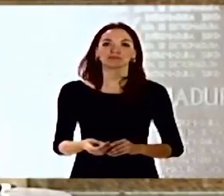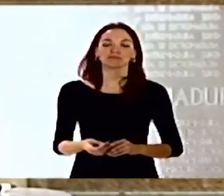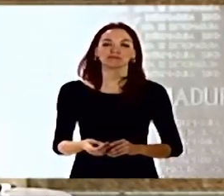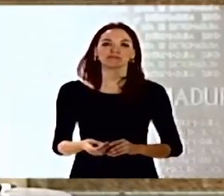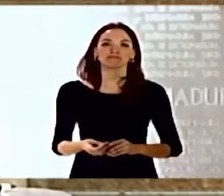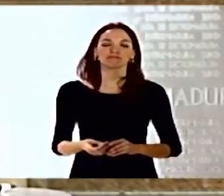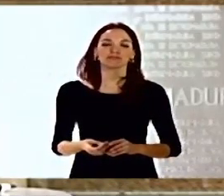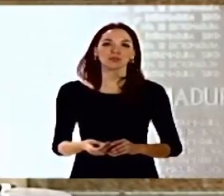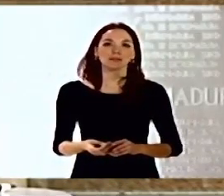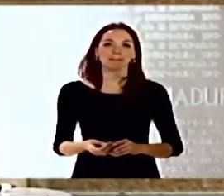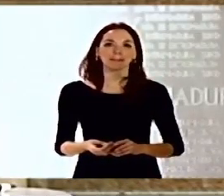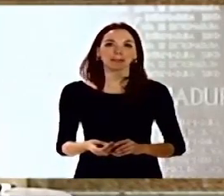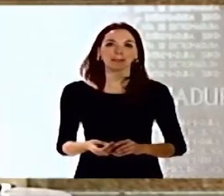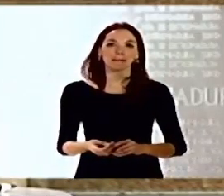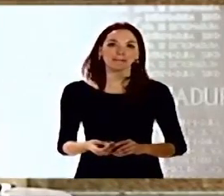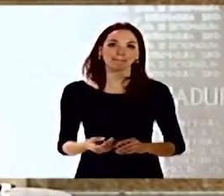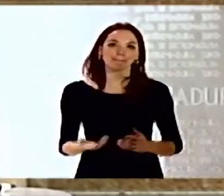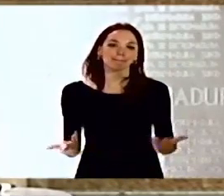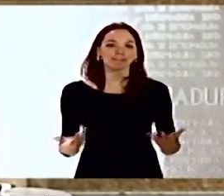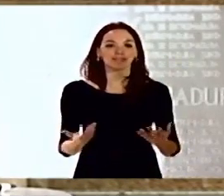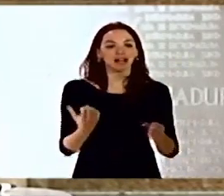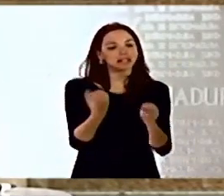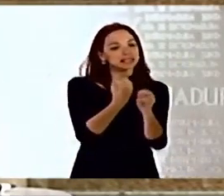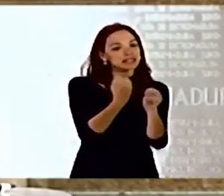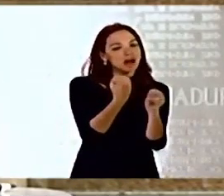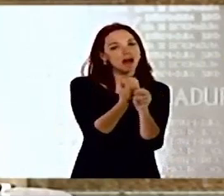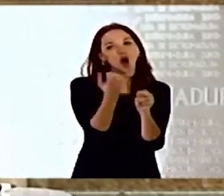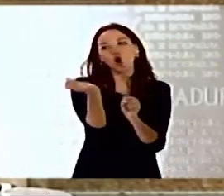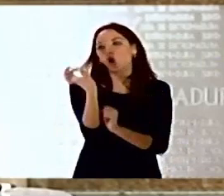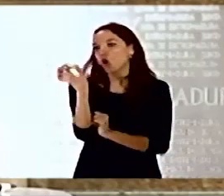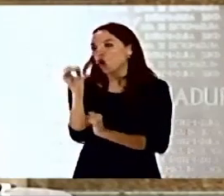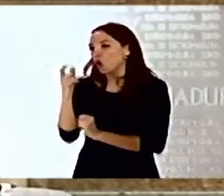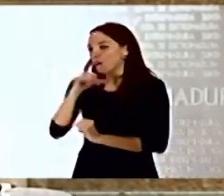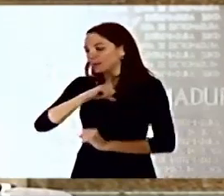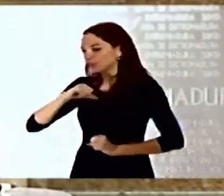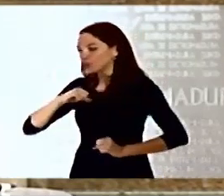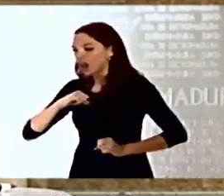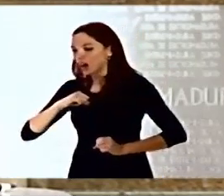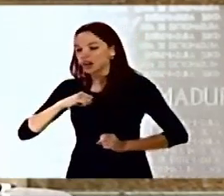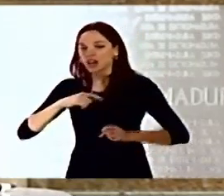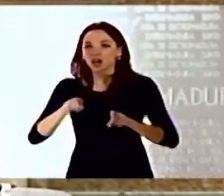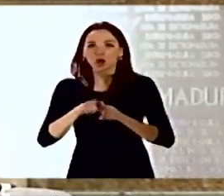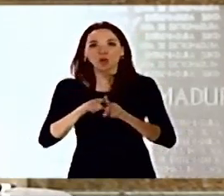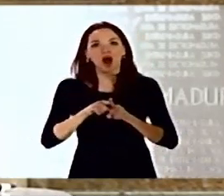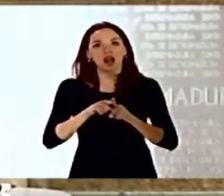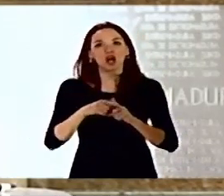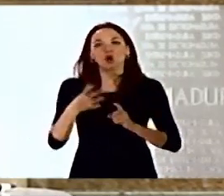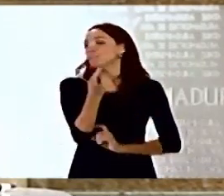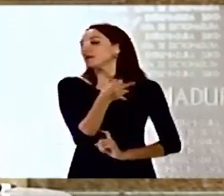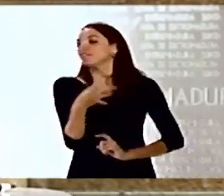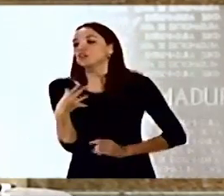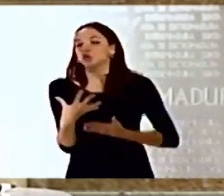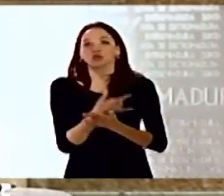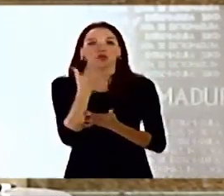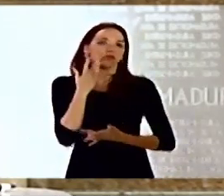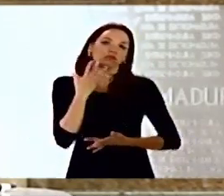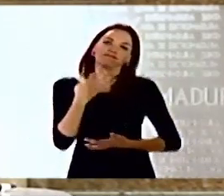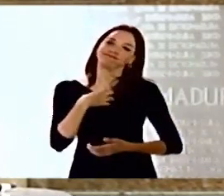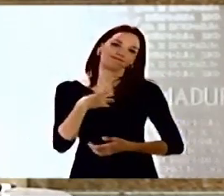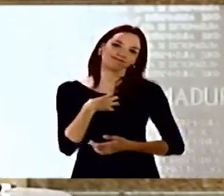vida pública como en la vida personal uno no puede siempre ganar por goleada. Por eso yo lo que pido es